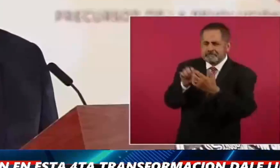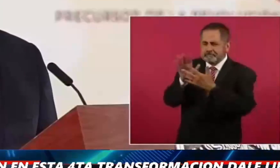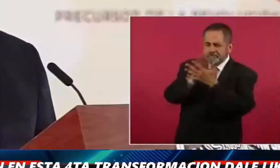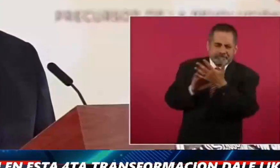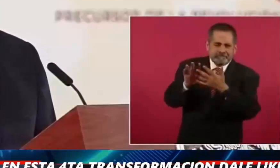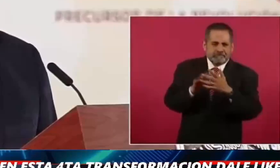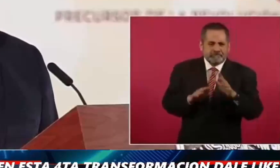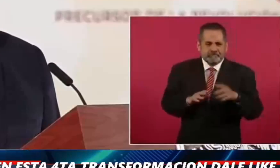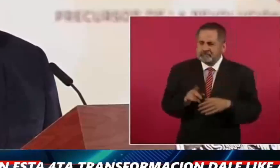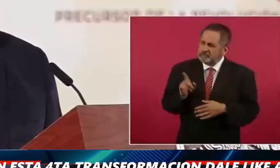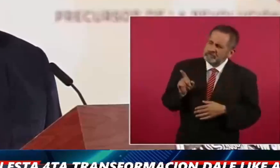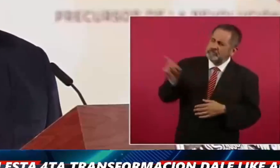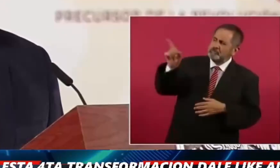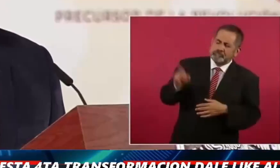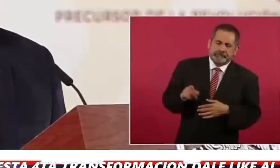de que nosotros,